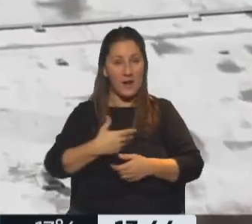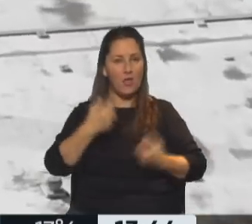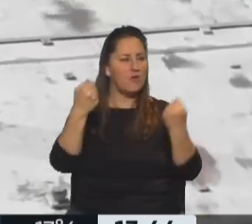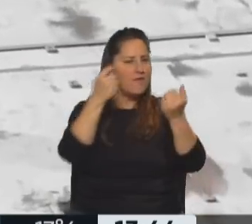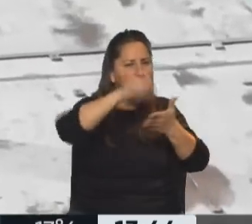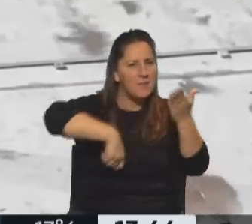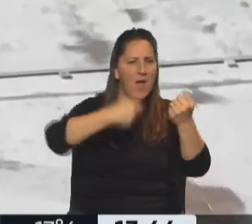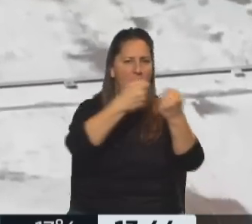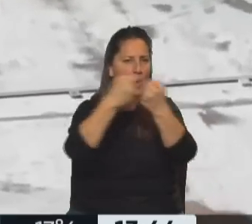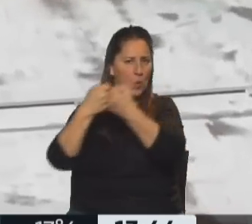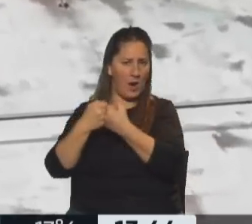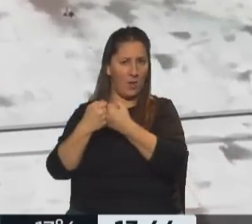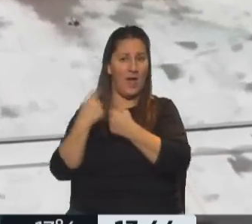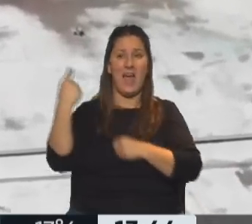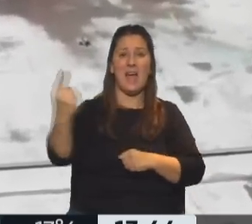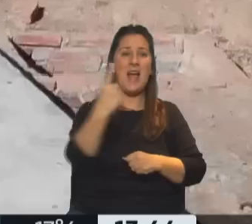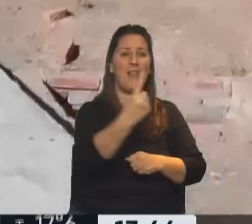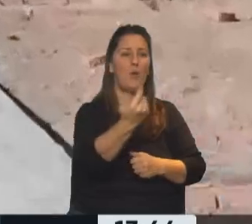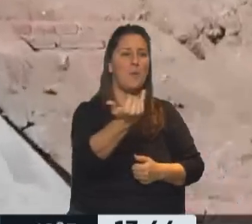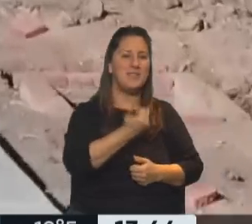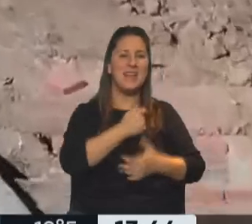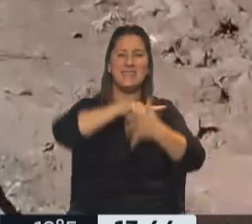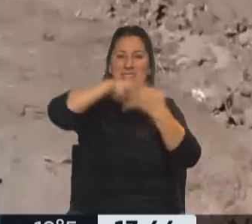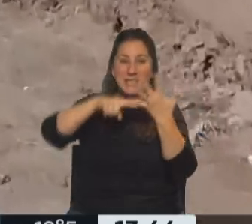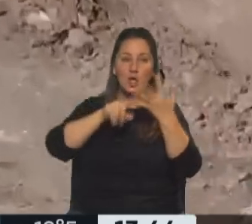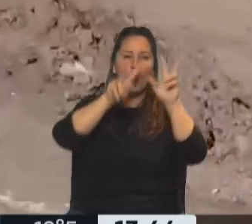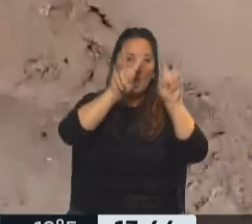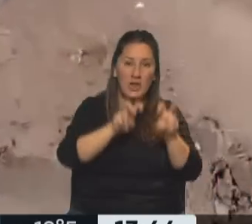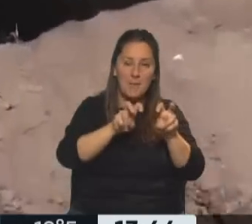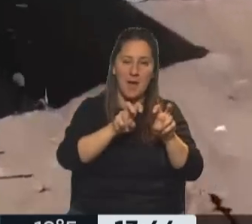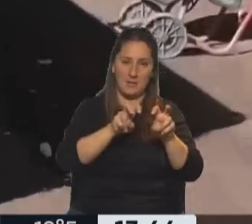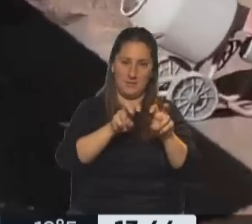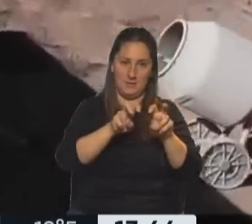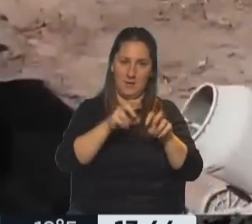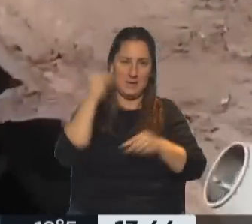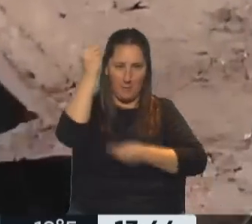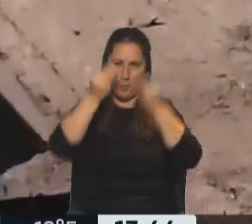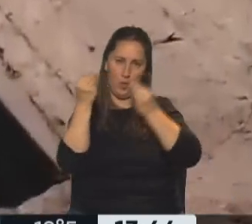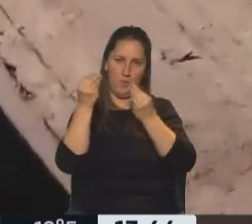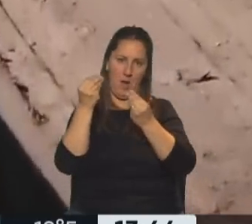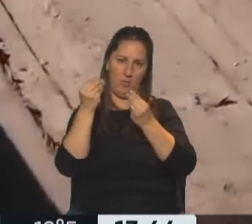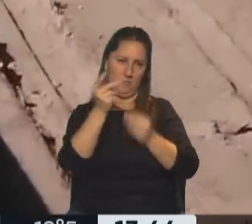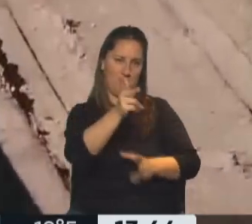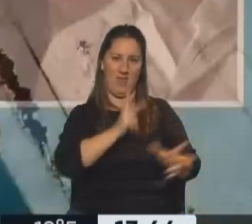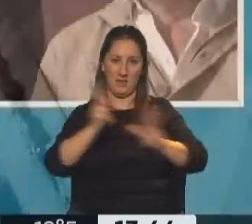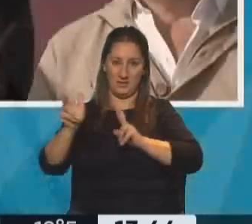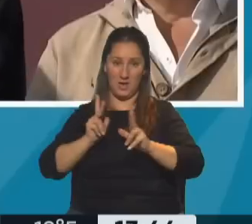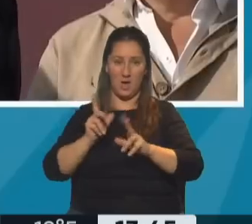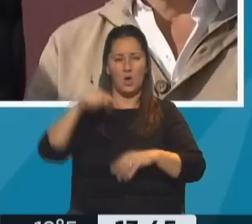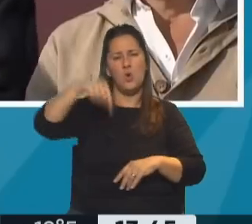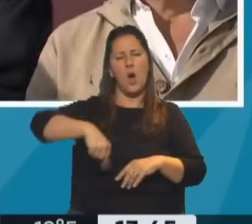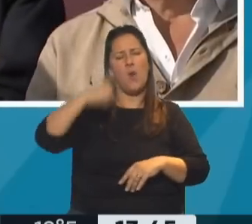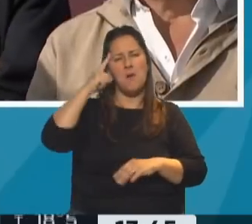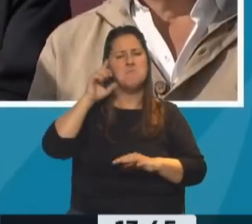acuerdo donde cada uno me decía, estos son los 5 temas que nos preocupan. Y yo estoy